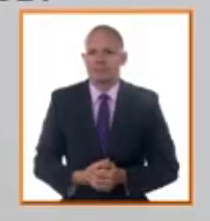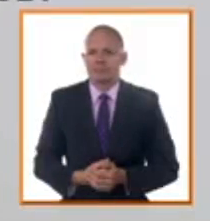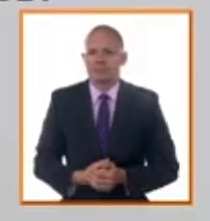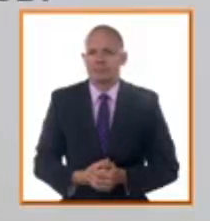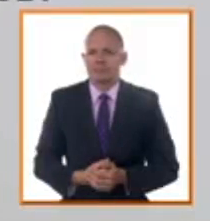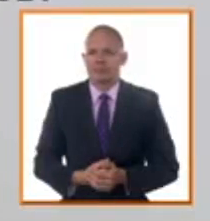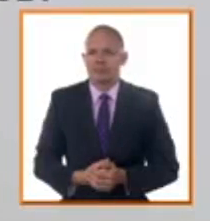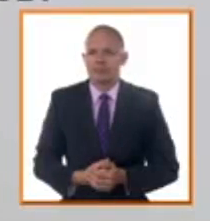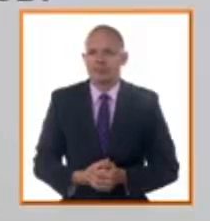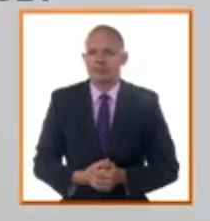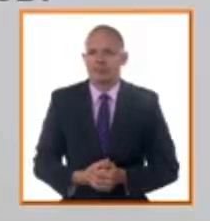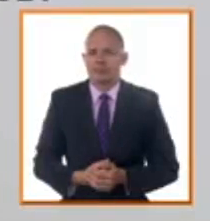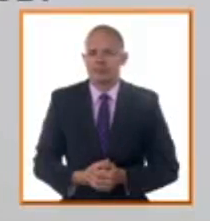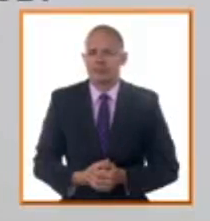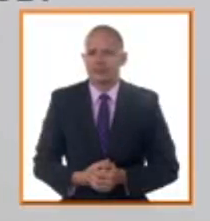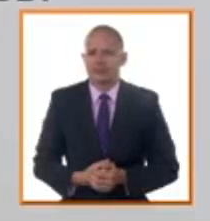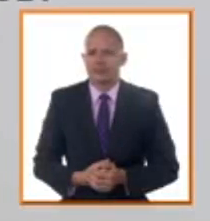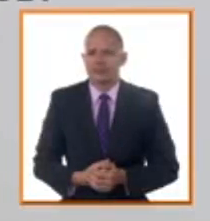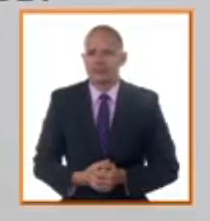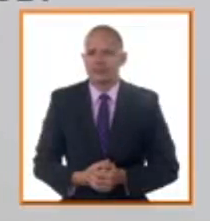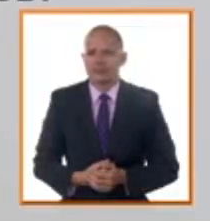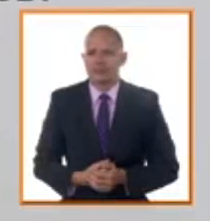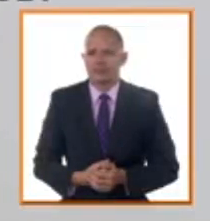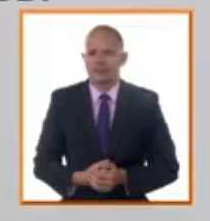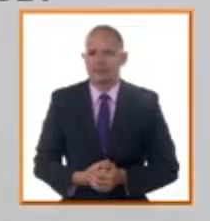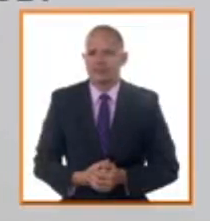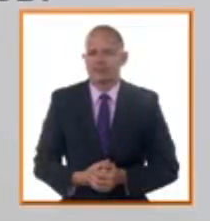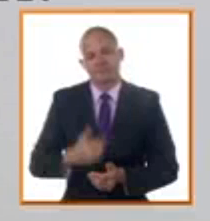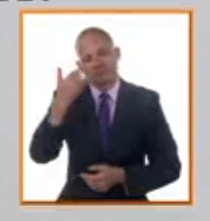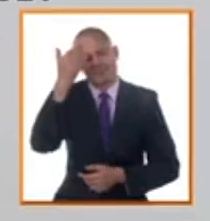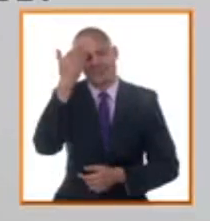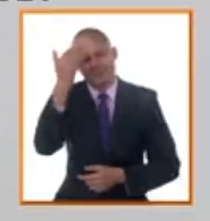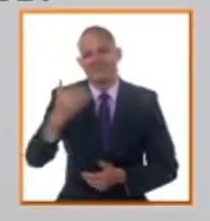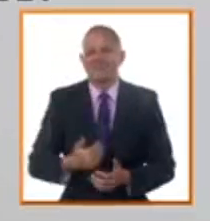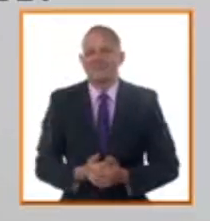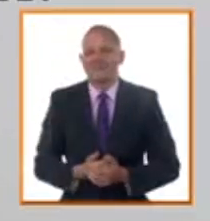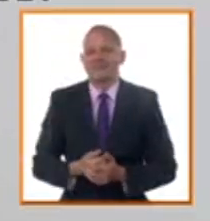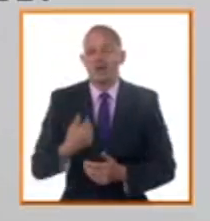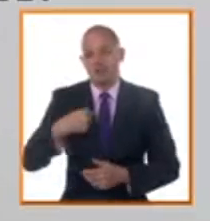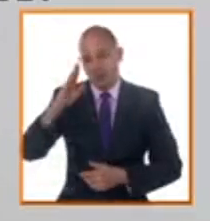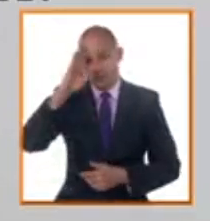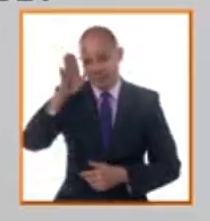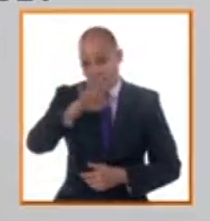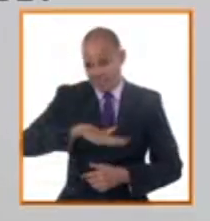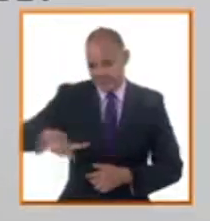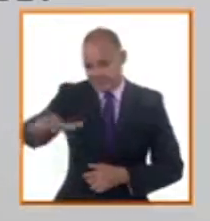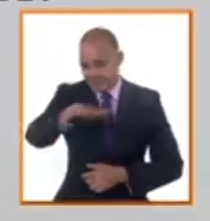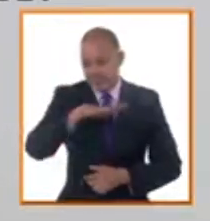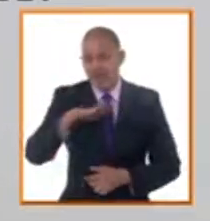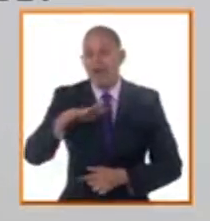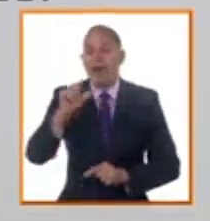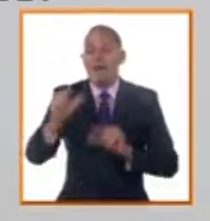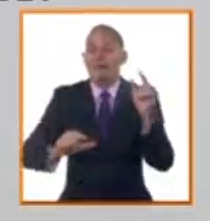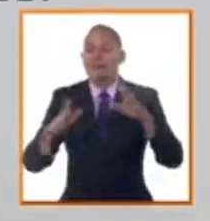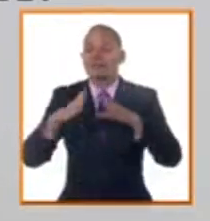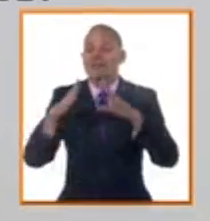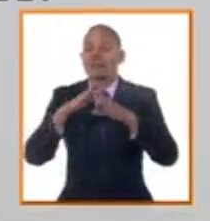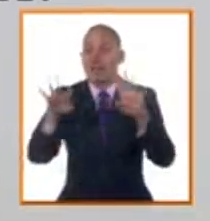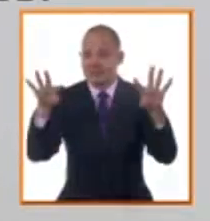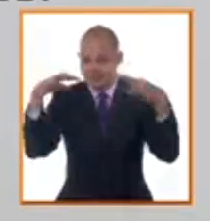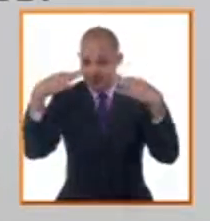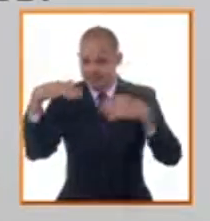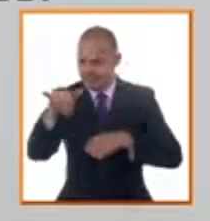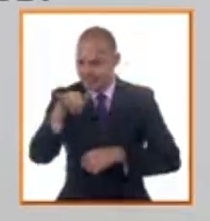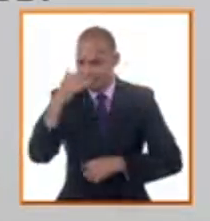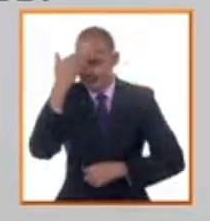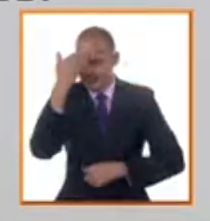Muchísimas gracias. Saludos, Arlín, para todo el equipo de la Mesa Redonda y, por supuesto, para toda la teleaudiencia del país que se encuentra ahora mismo en la